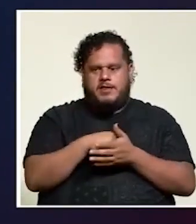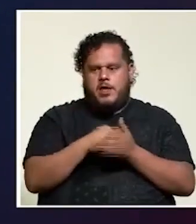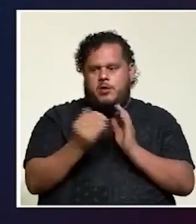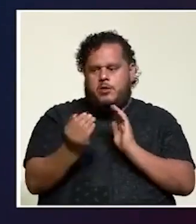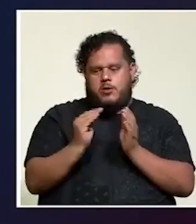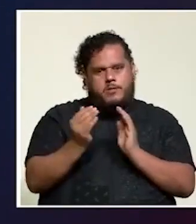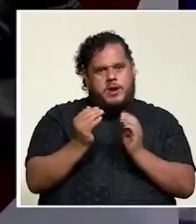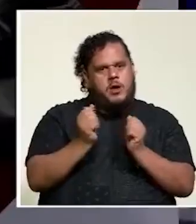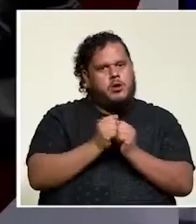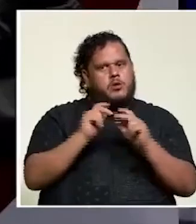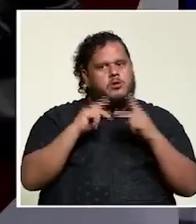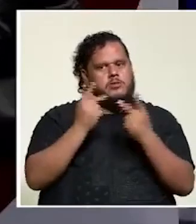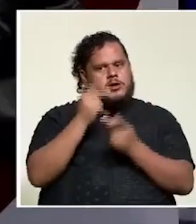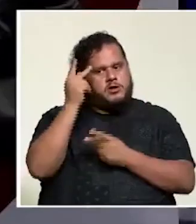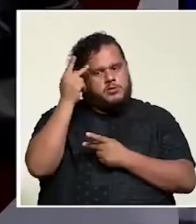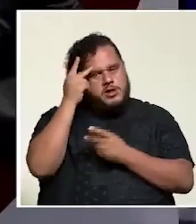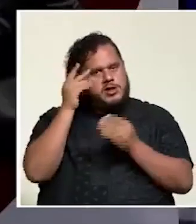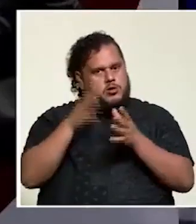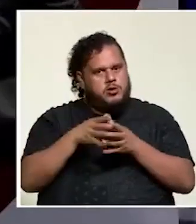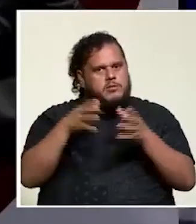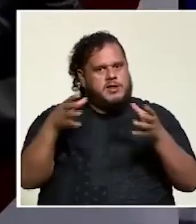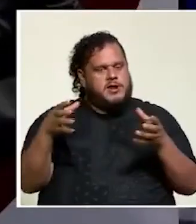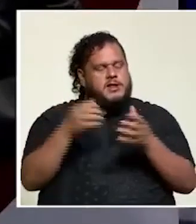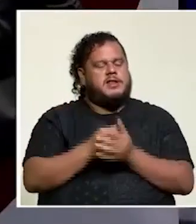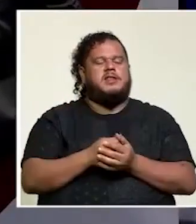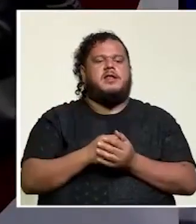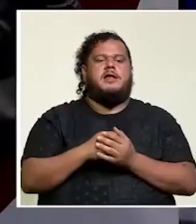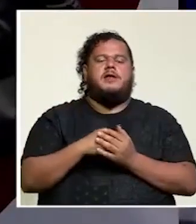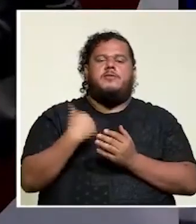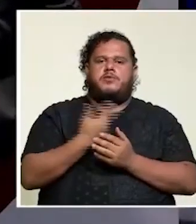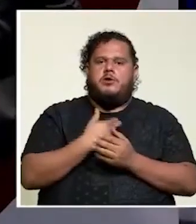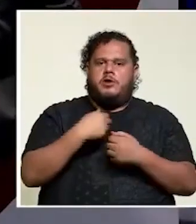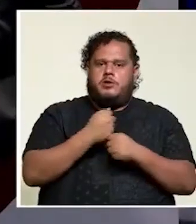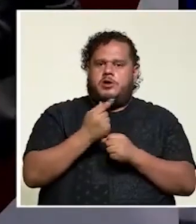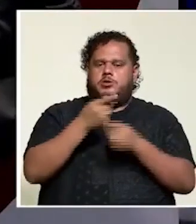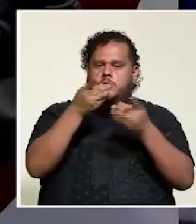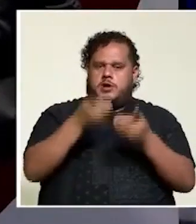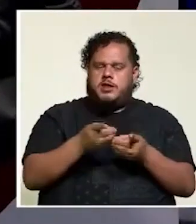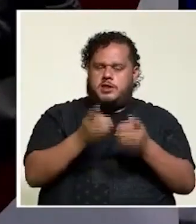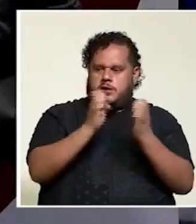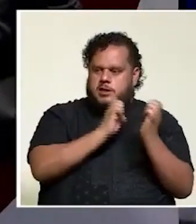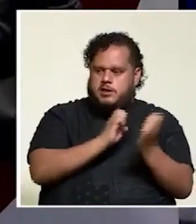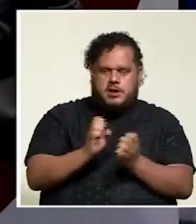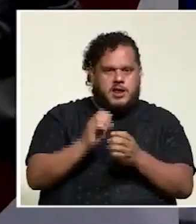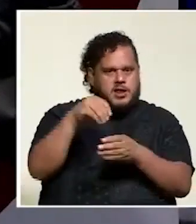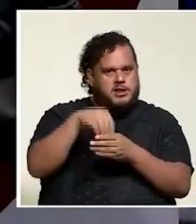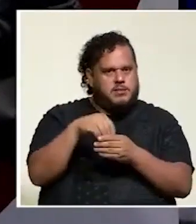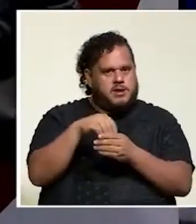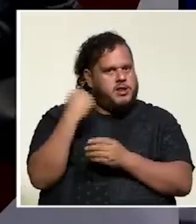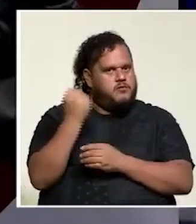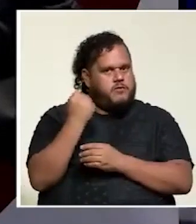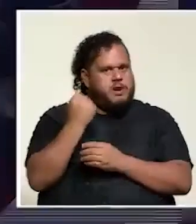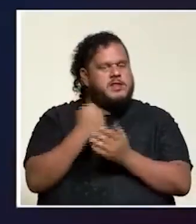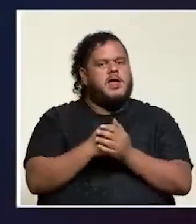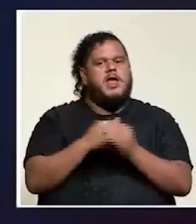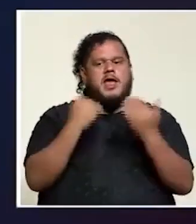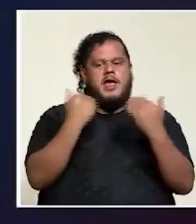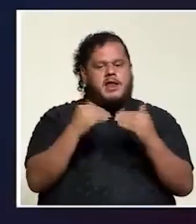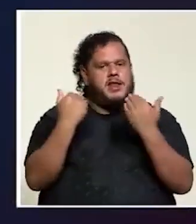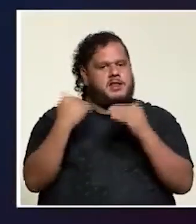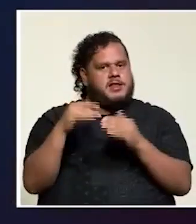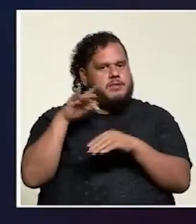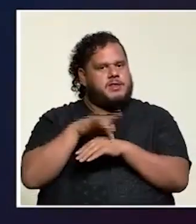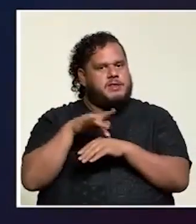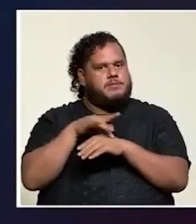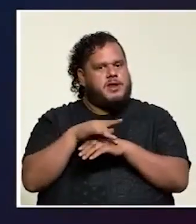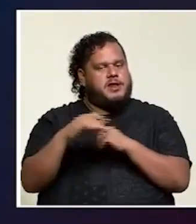comparación con los partidos políticos más grandes. Hemos hecho una decisión estratégica de invertir fuerte en las etapas tempranas